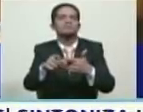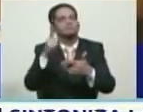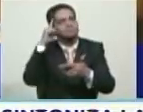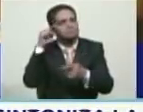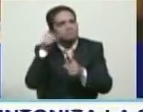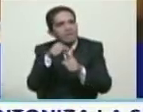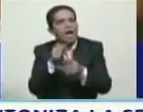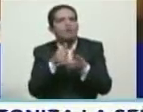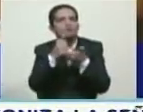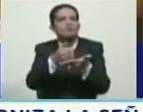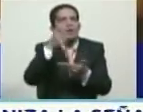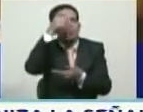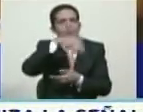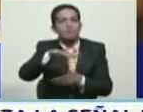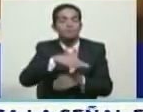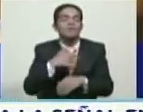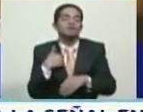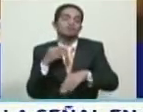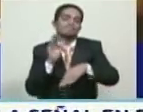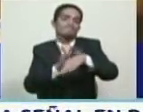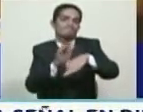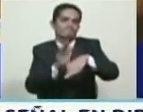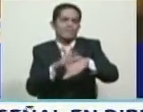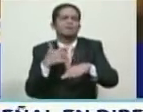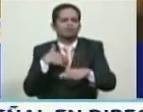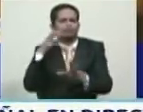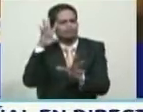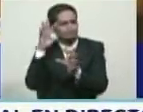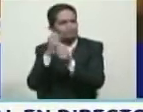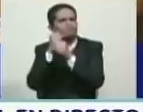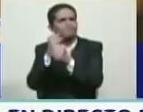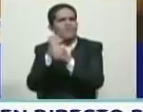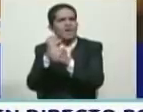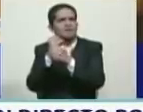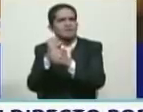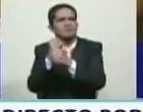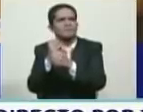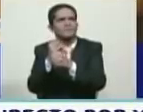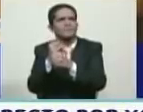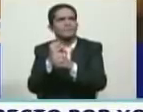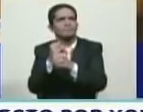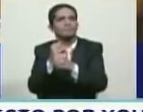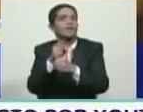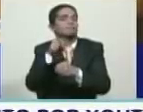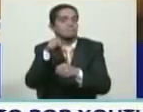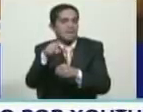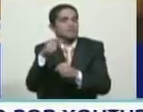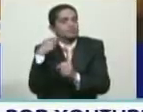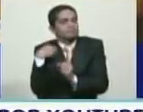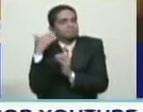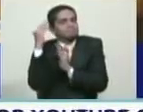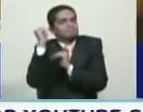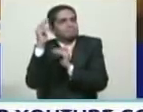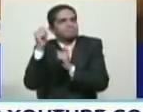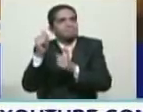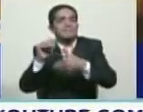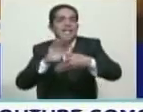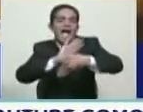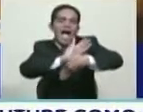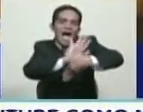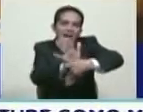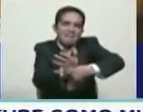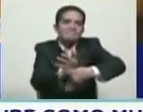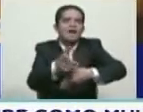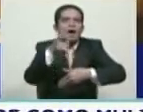Quiero decirles, hermanas y hermanos, yo tengo mucha confianza y es una esperanza el ALBA para los pueblos del